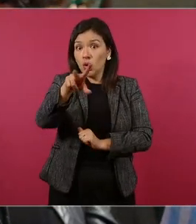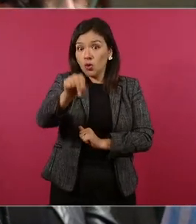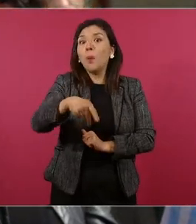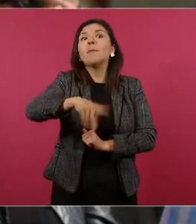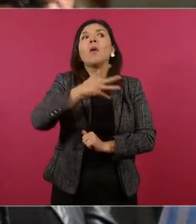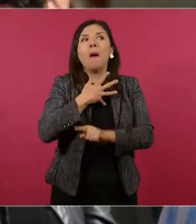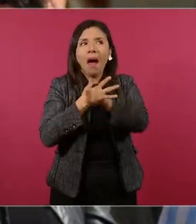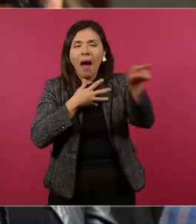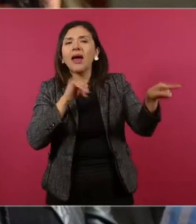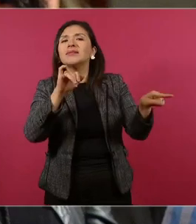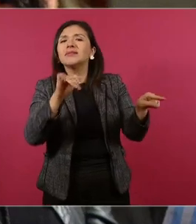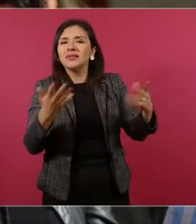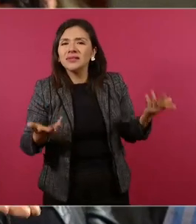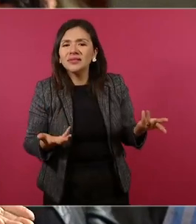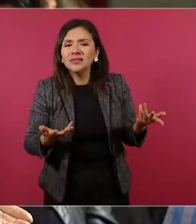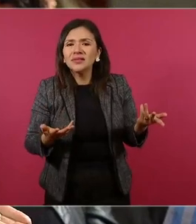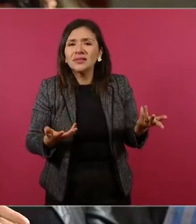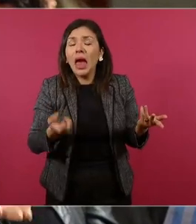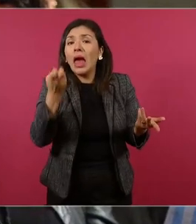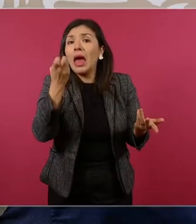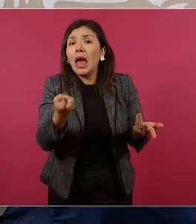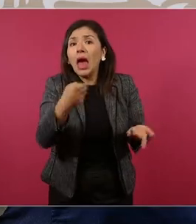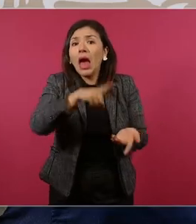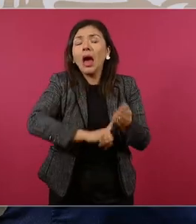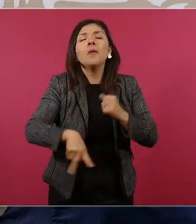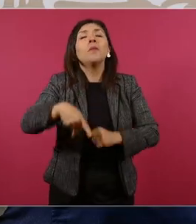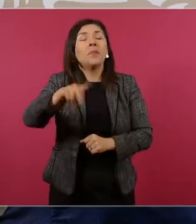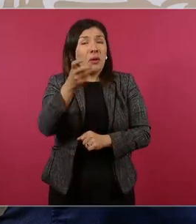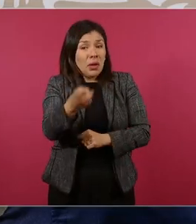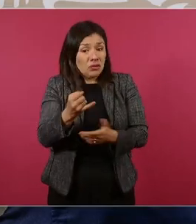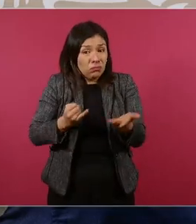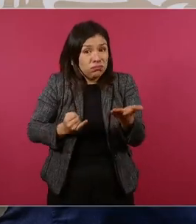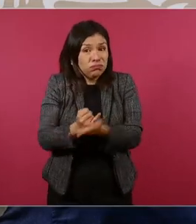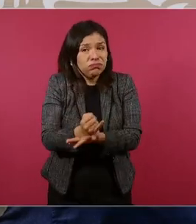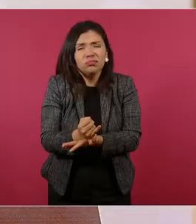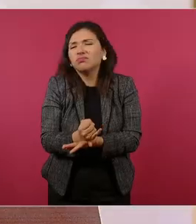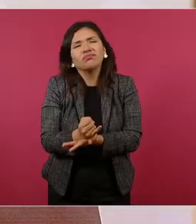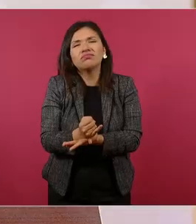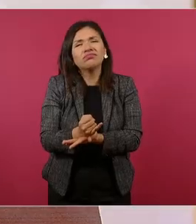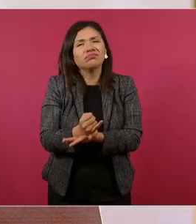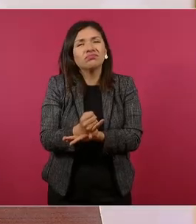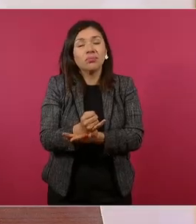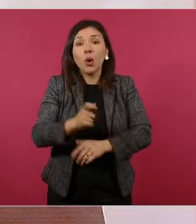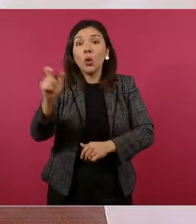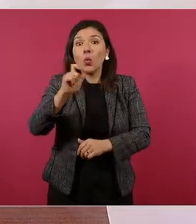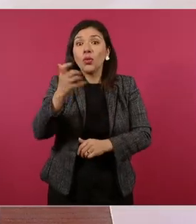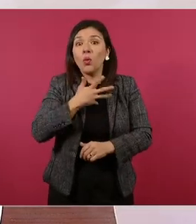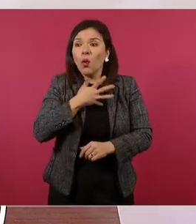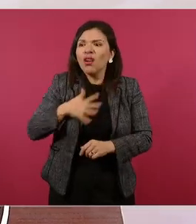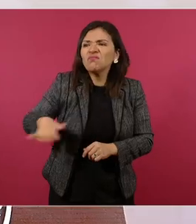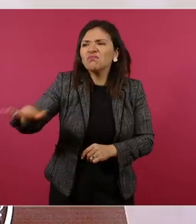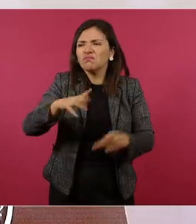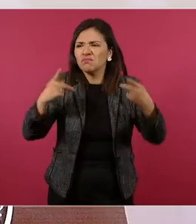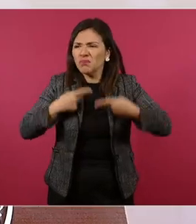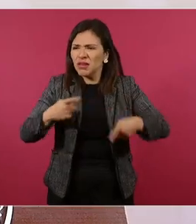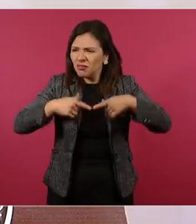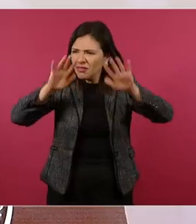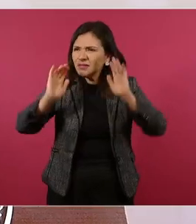sí Entonces si hag no es determinante porque cuando se tiene un pueblo